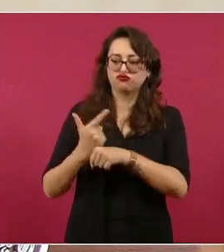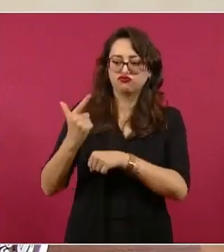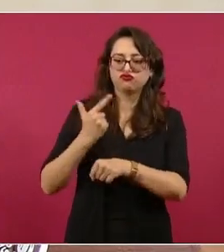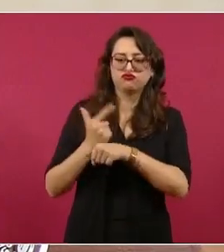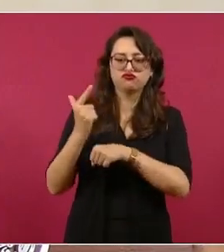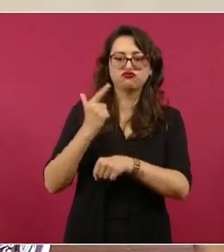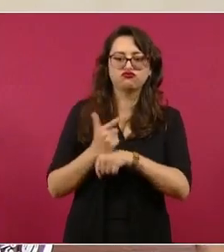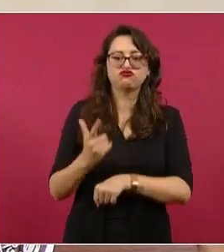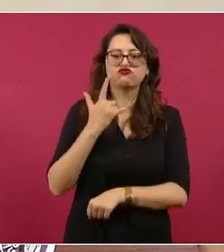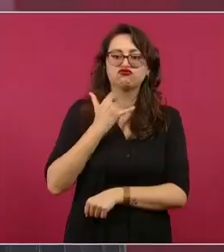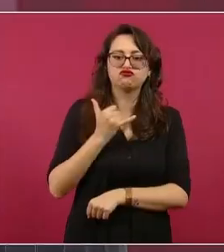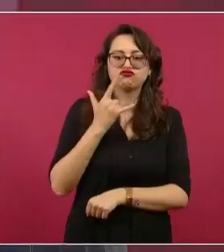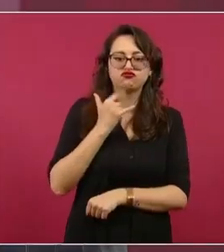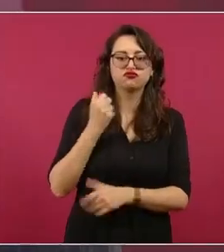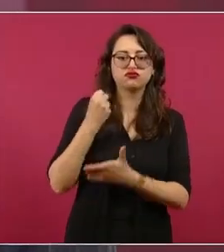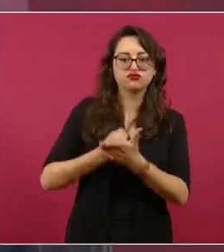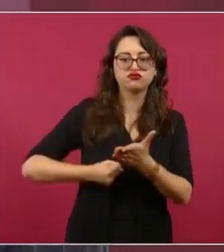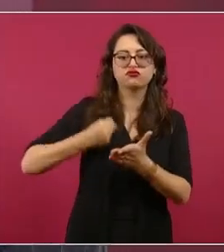Guatemala